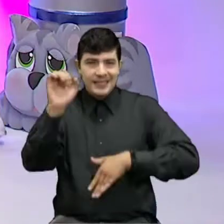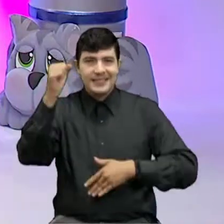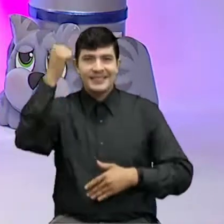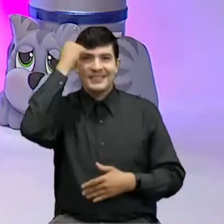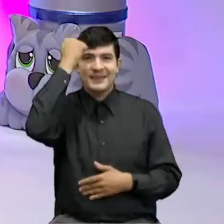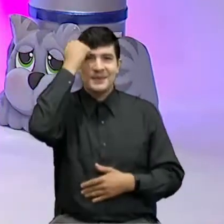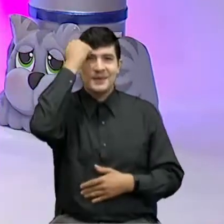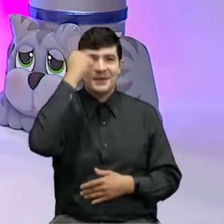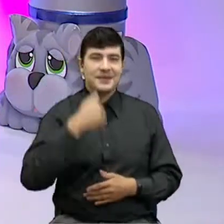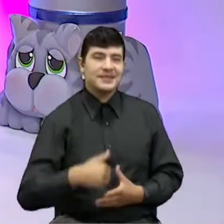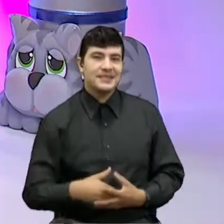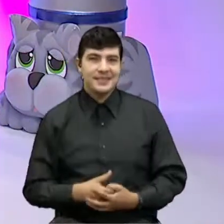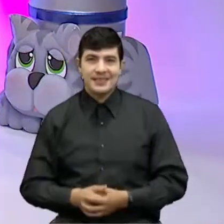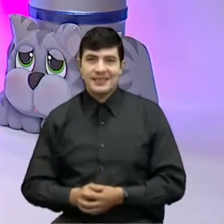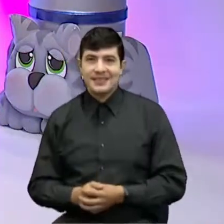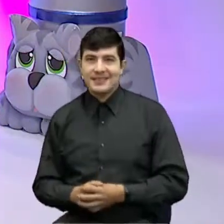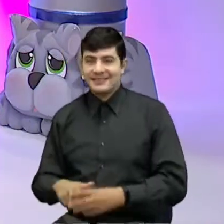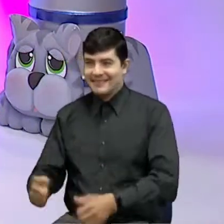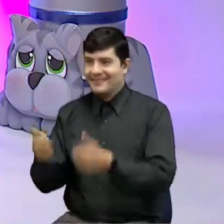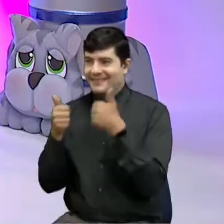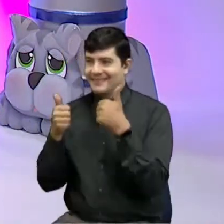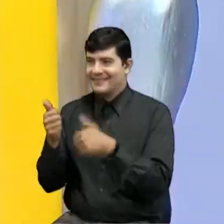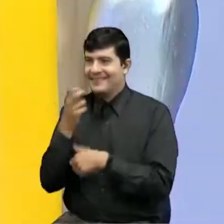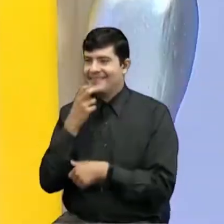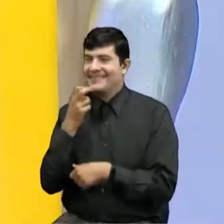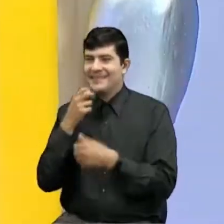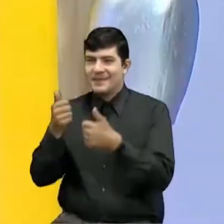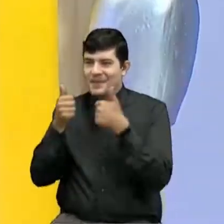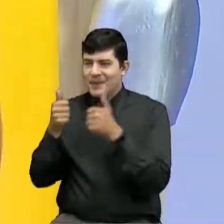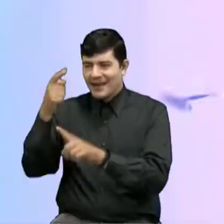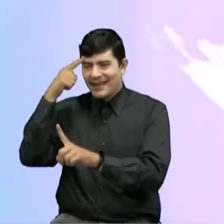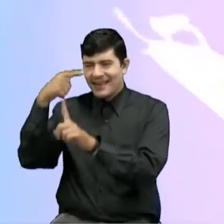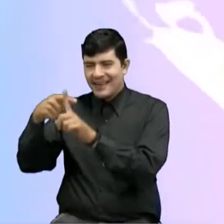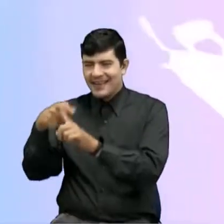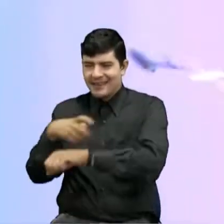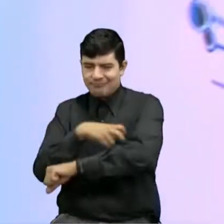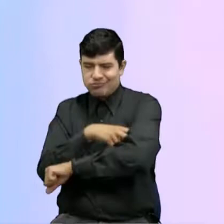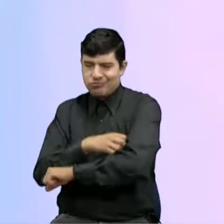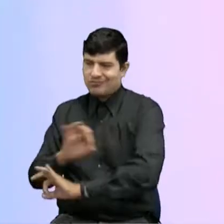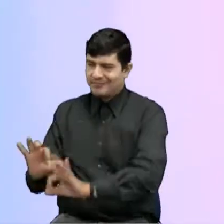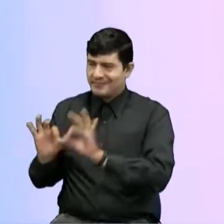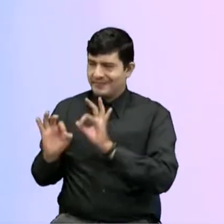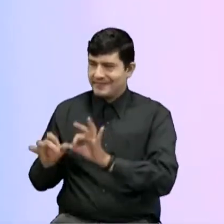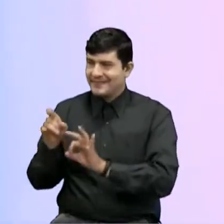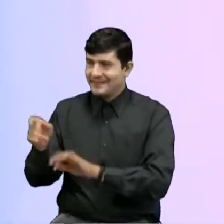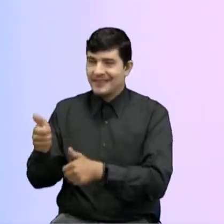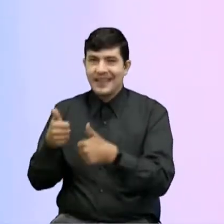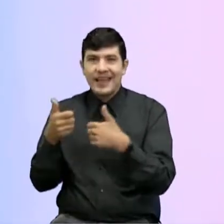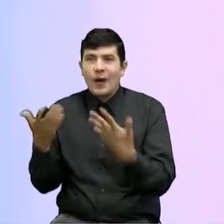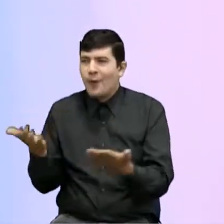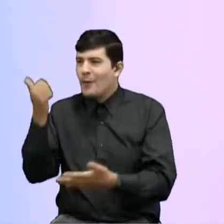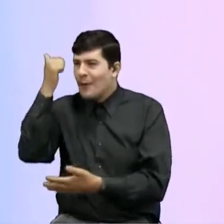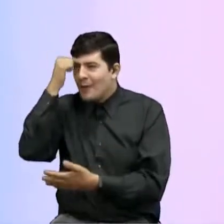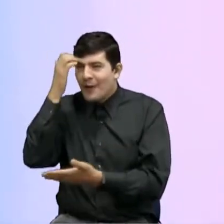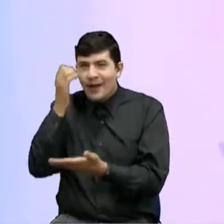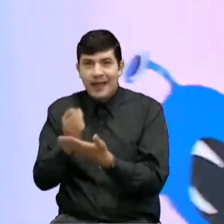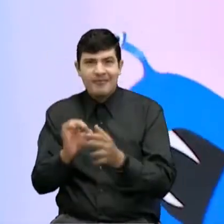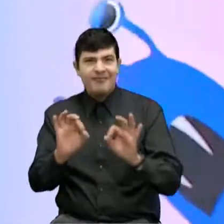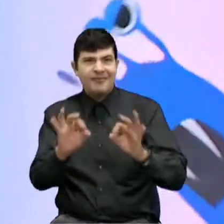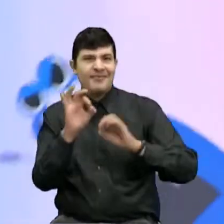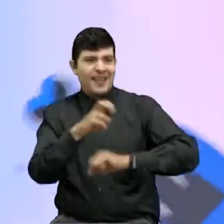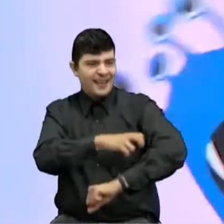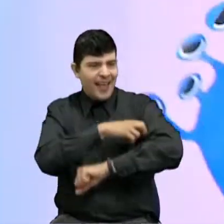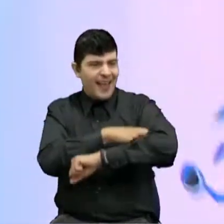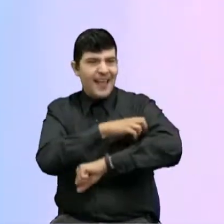Muy bien, mi cielo, nos encanta esa energía. Profe, ¿qué tal los chicos, no? Enérgicos.